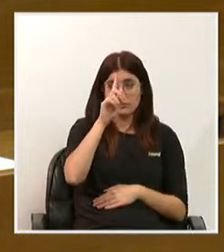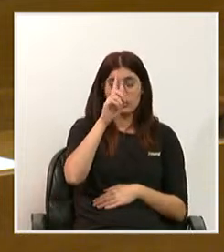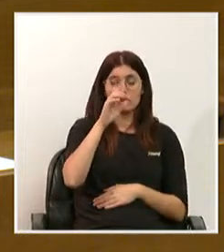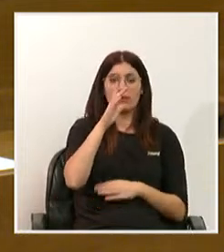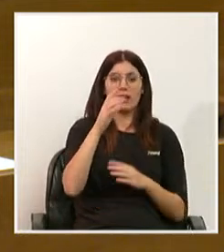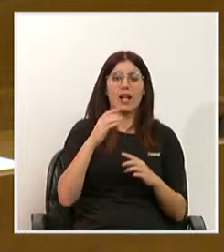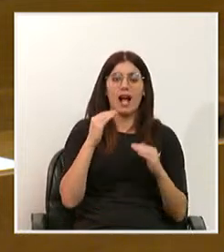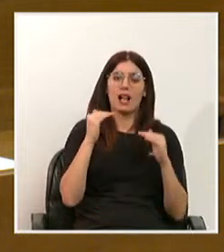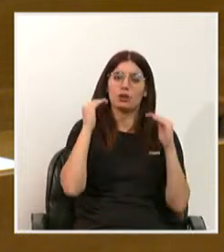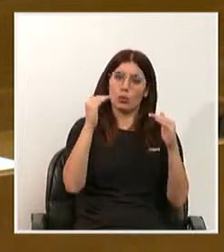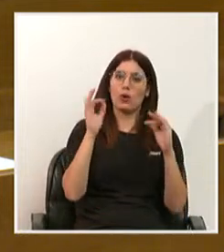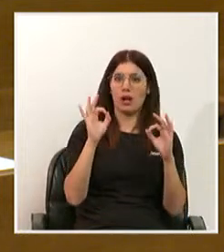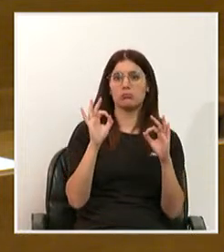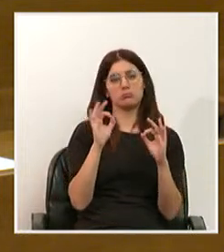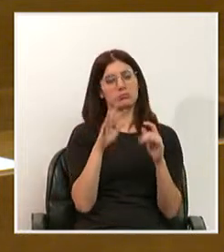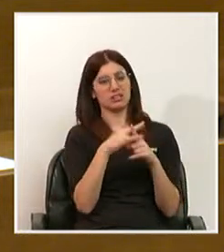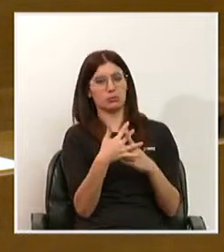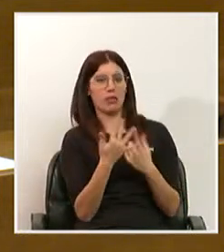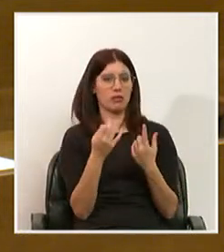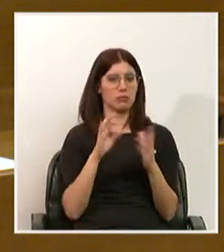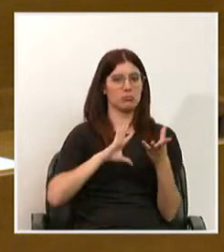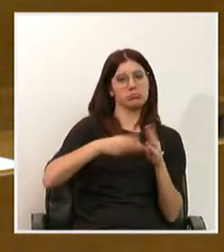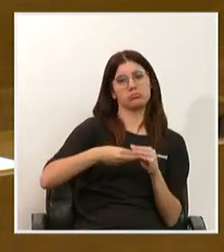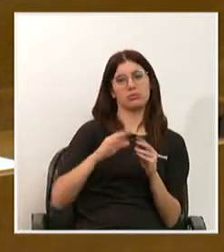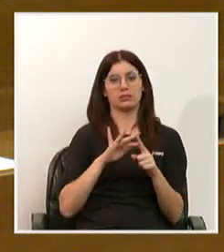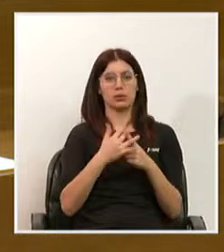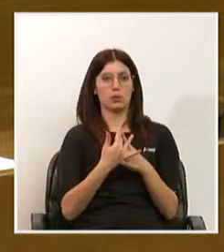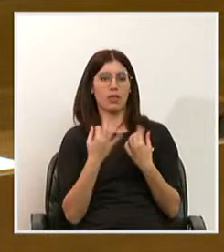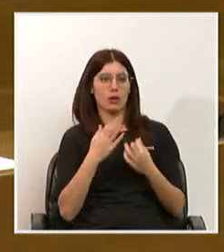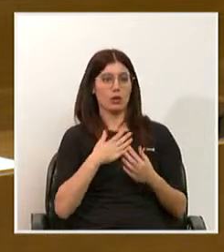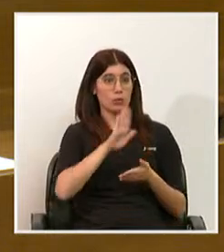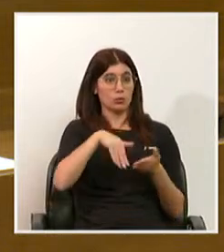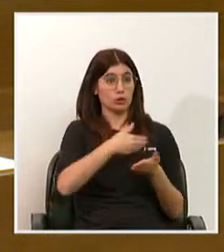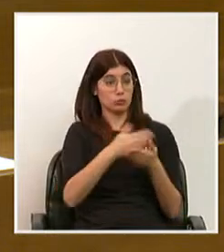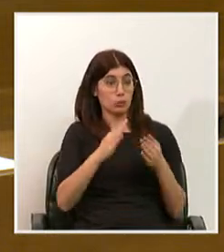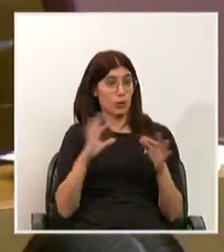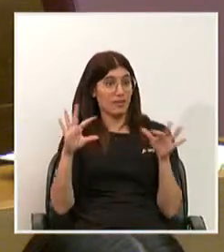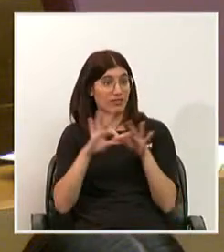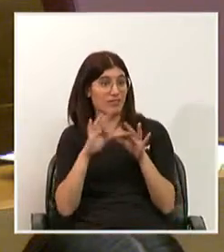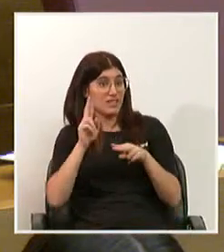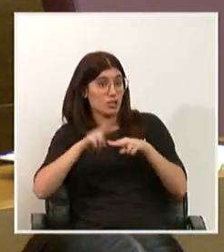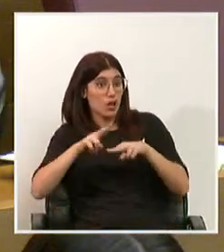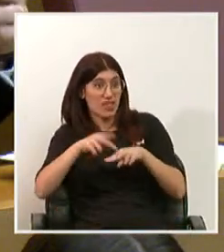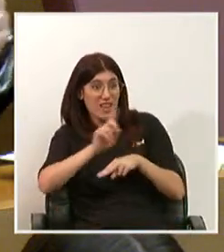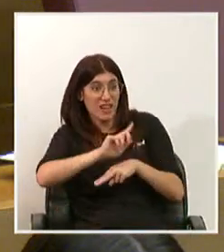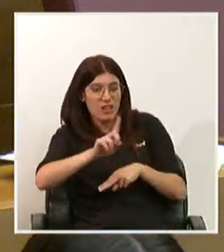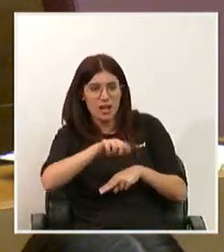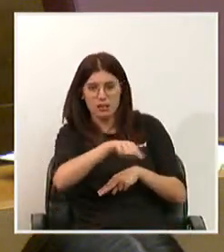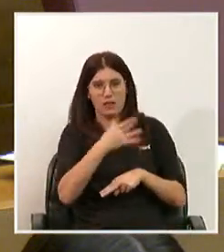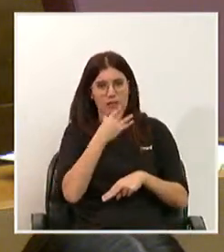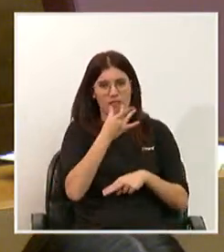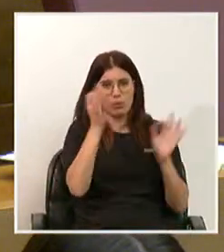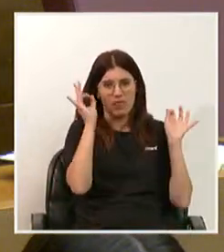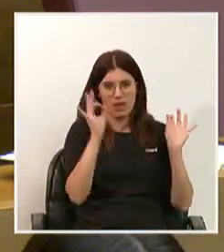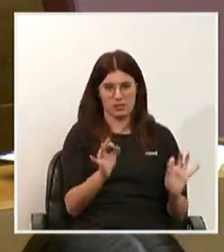altura de circ estura señor es una